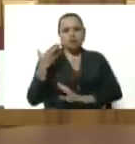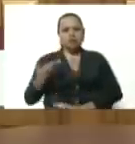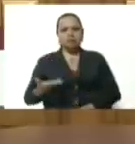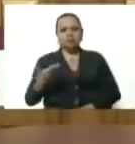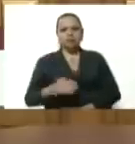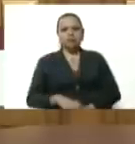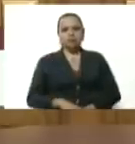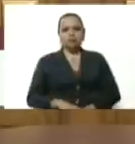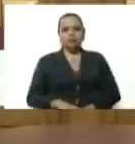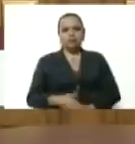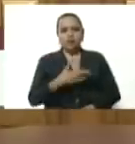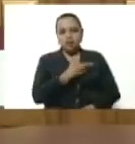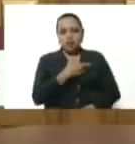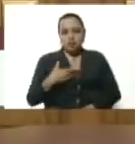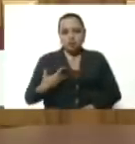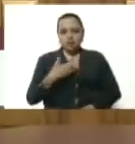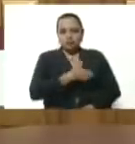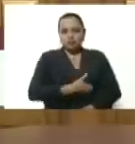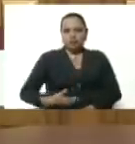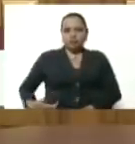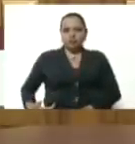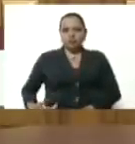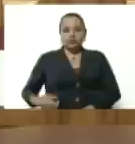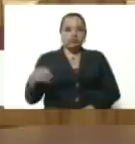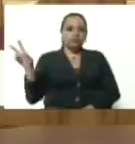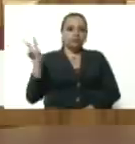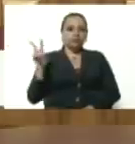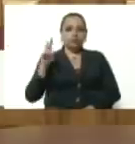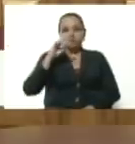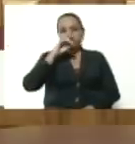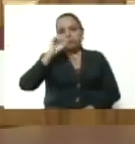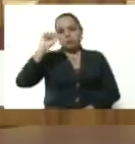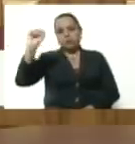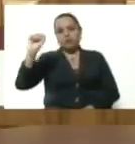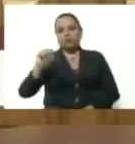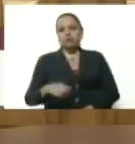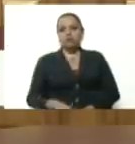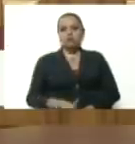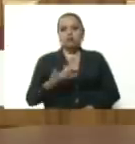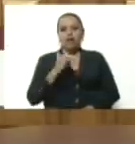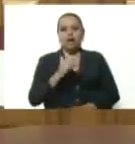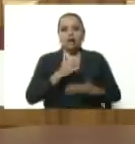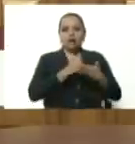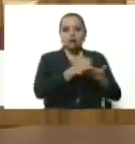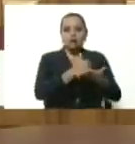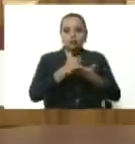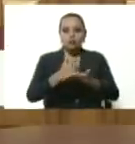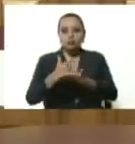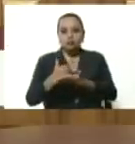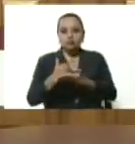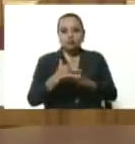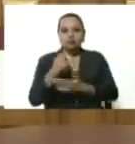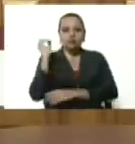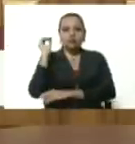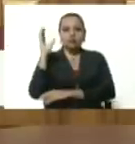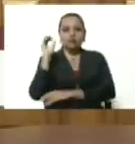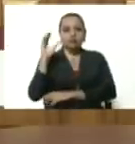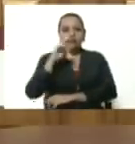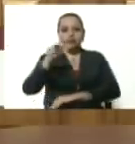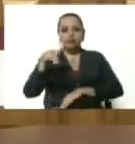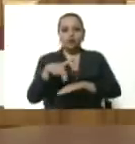del Estado, del presidente de la República, que va a cooperar con el presidente de la Asamblea